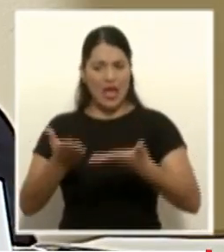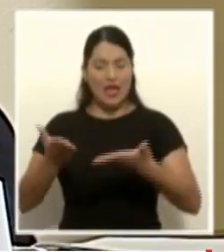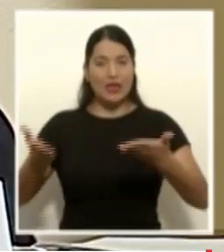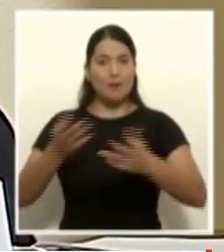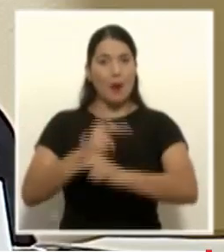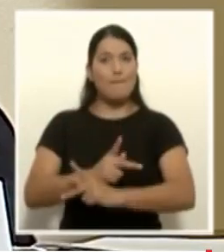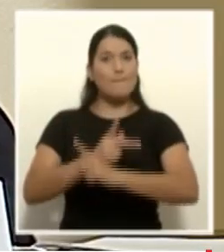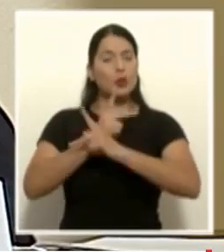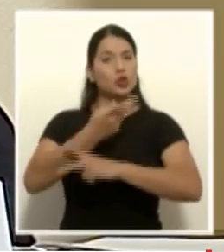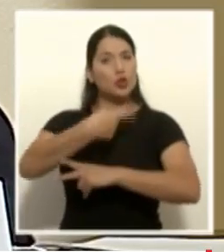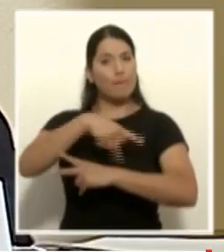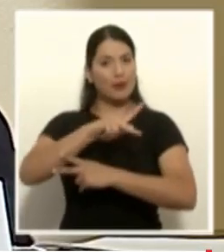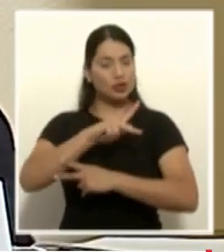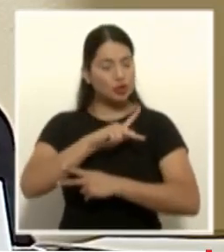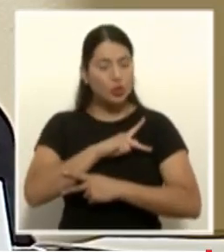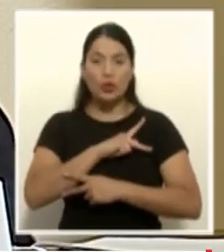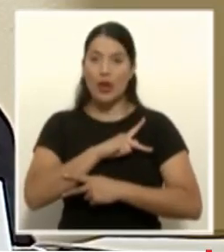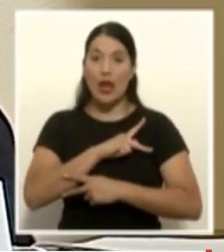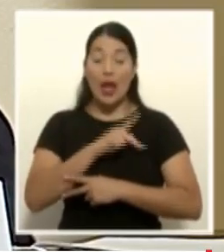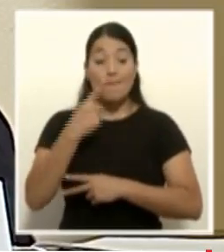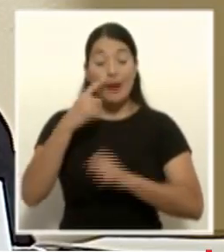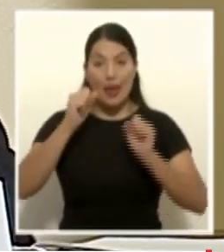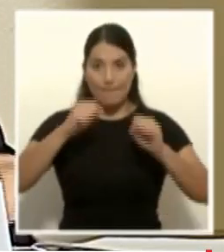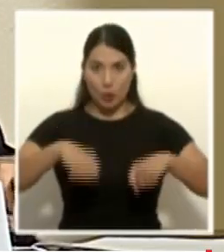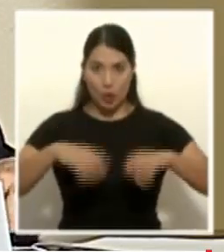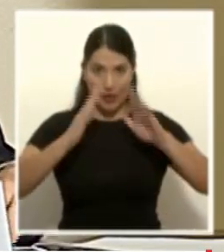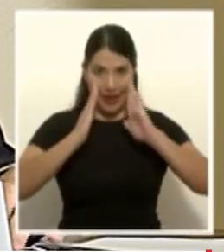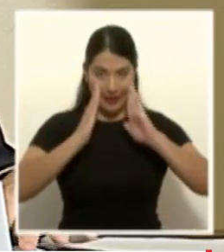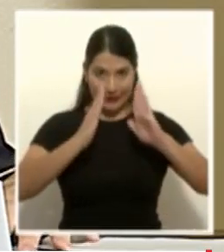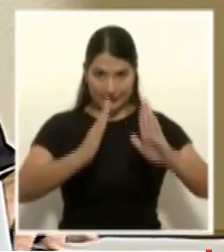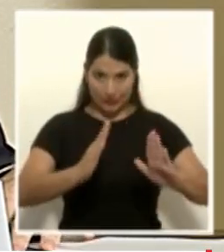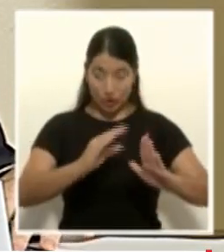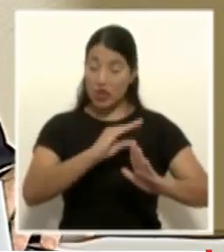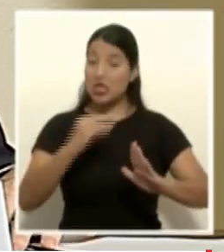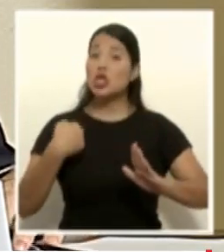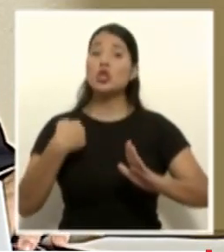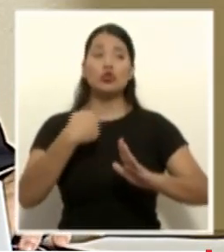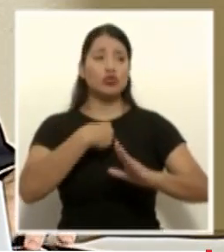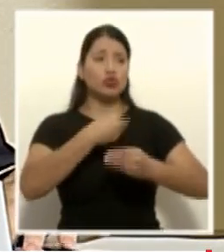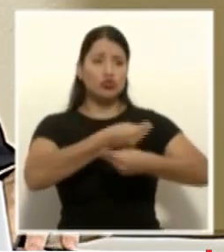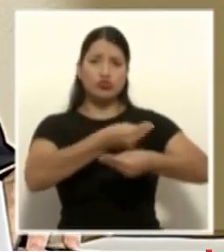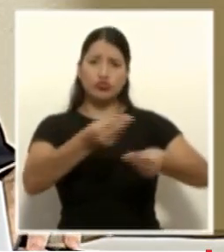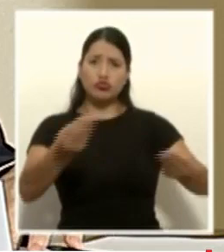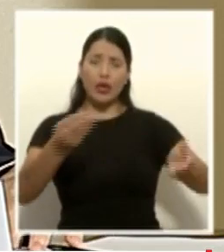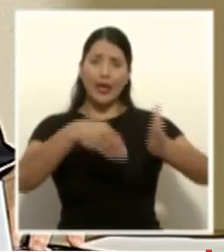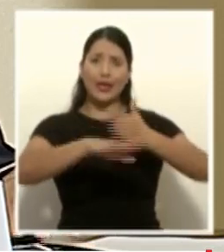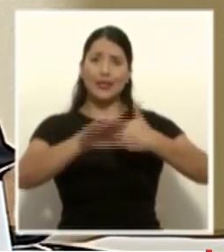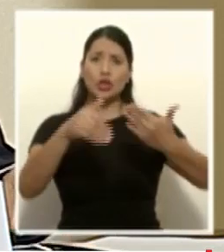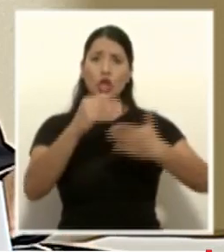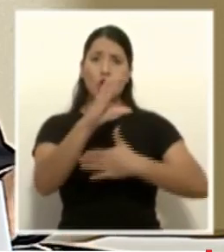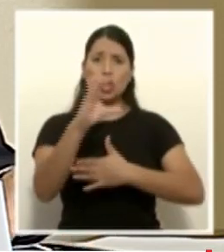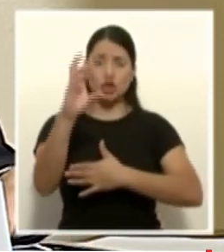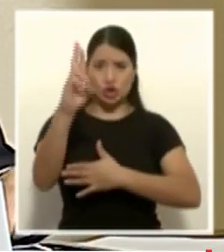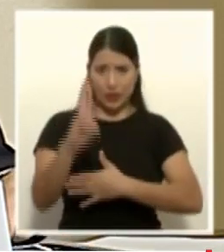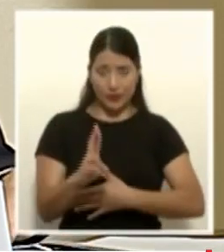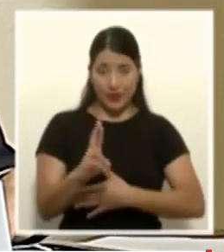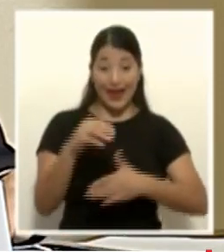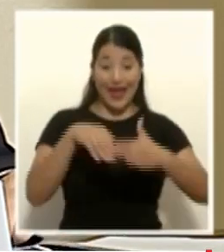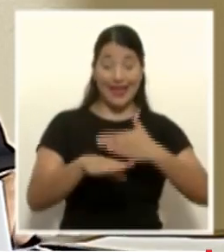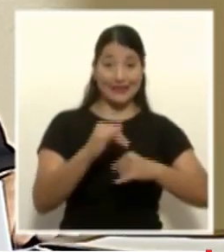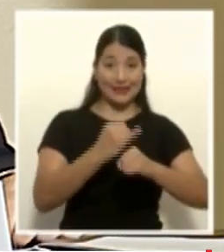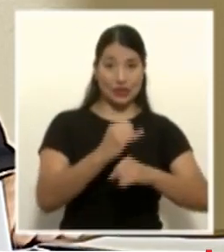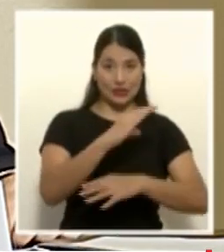personal básico para la atención, y las vamos a estar distribuyendo por todo el país para proteger a los que están en la primera